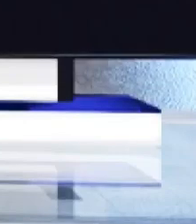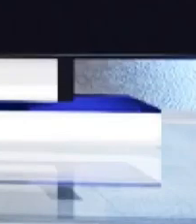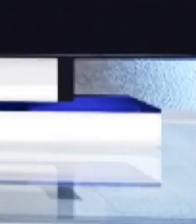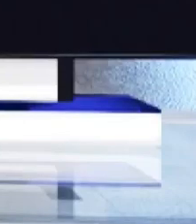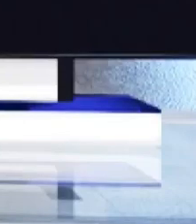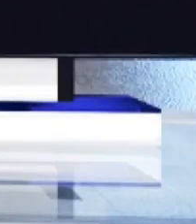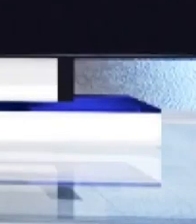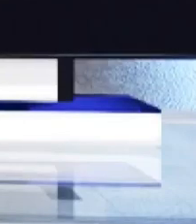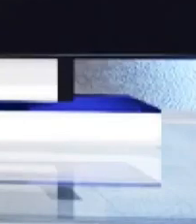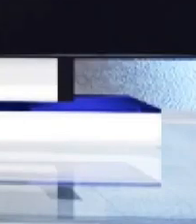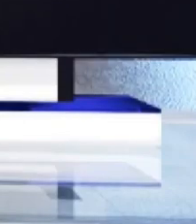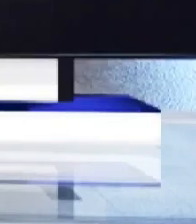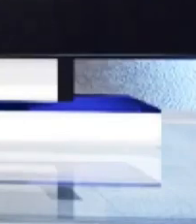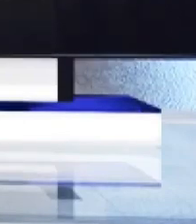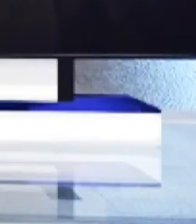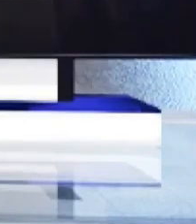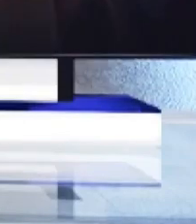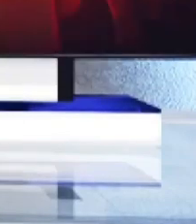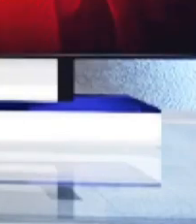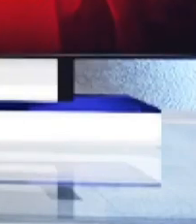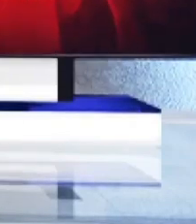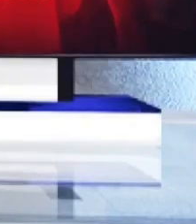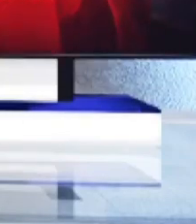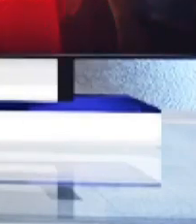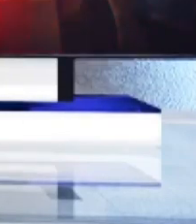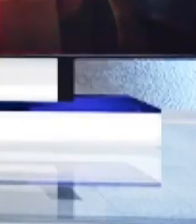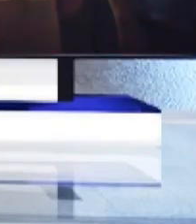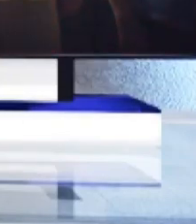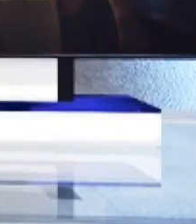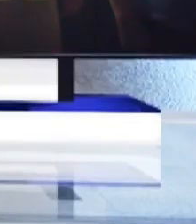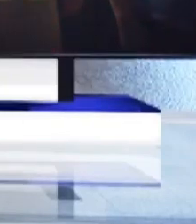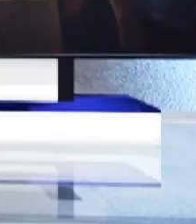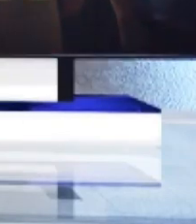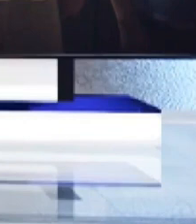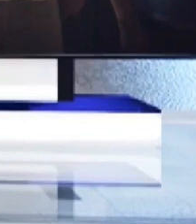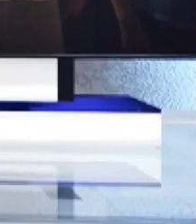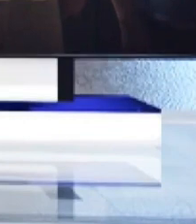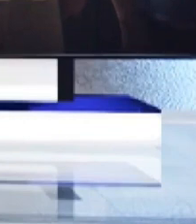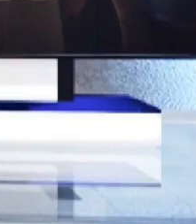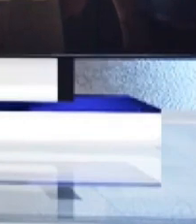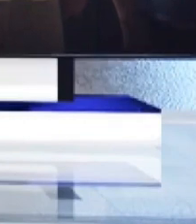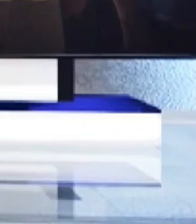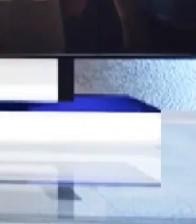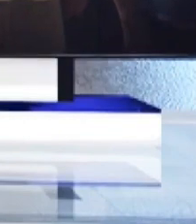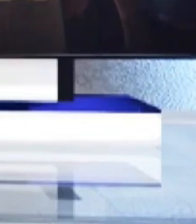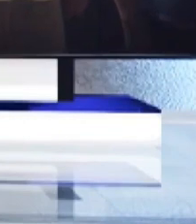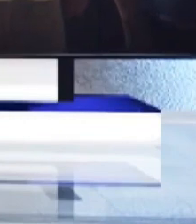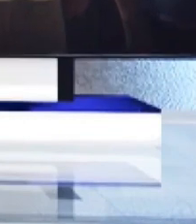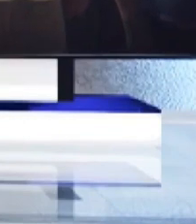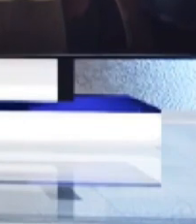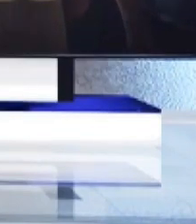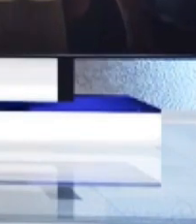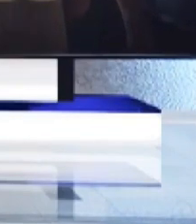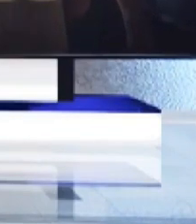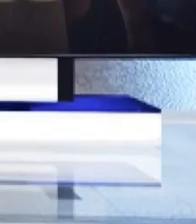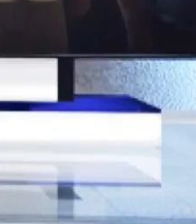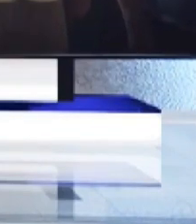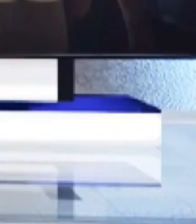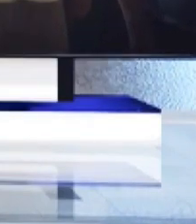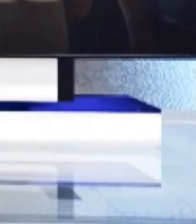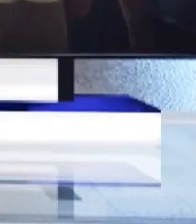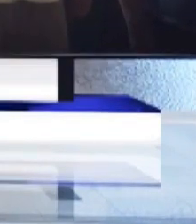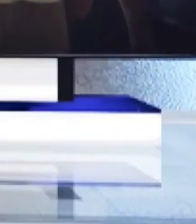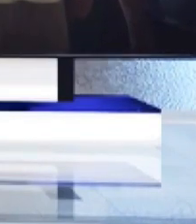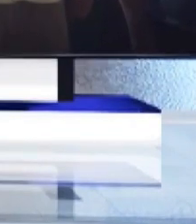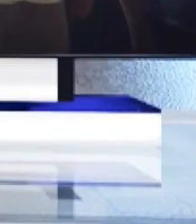De Quédese en Casa sigue siendo la propuesta de Multimedios Ancasti, en este caso la conferencia de prensa del presidente Alberto Fernández en la